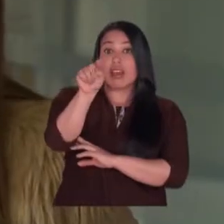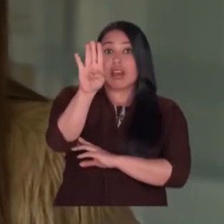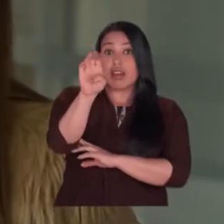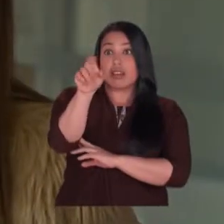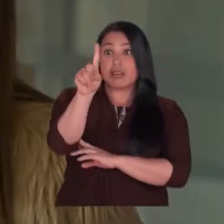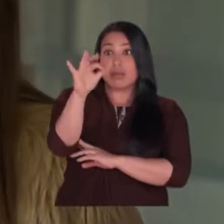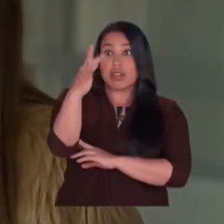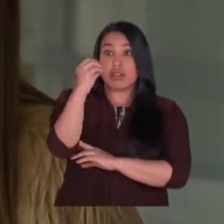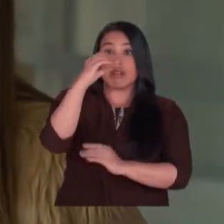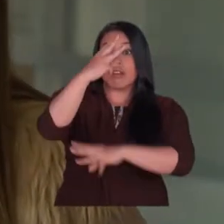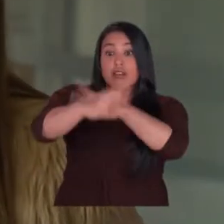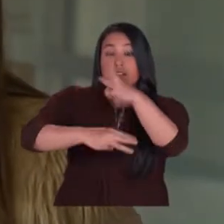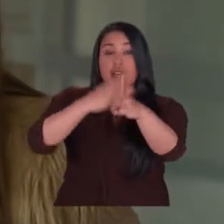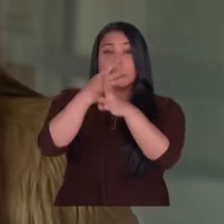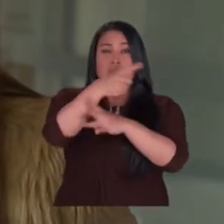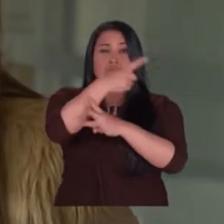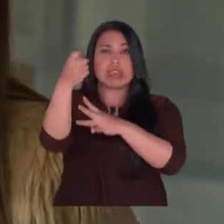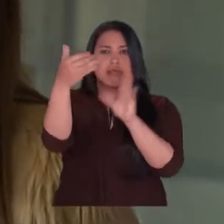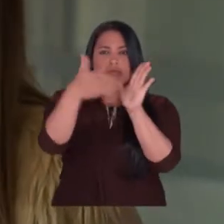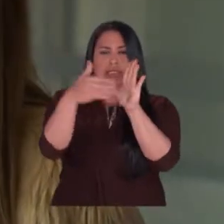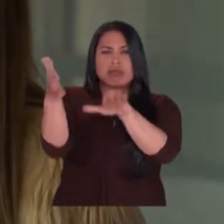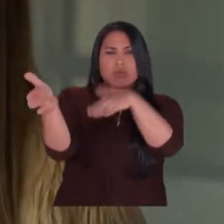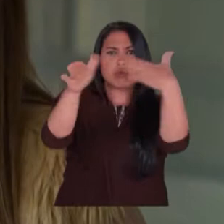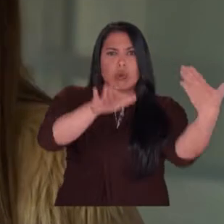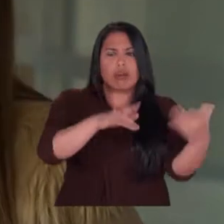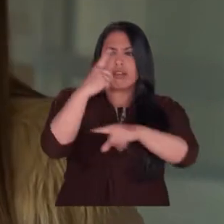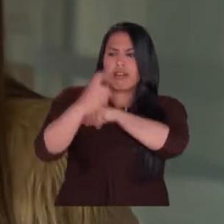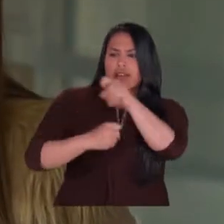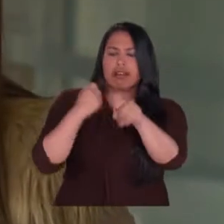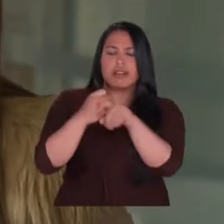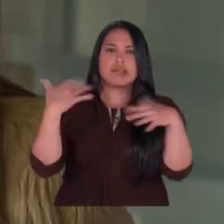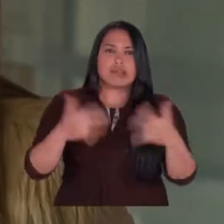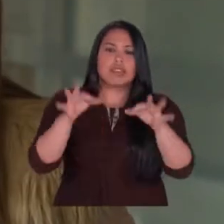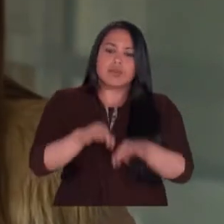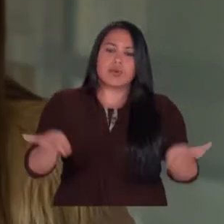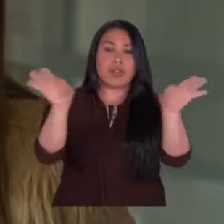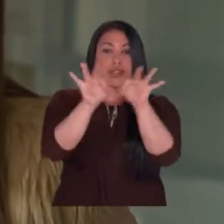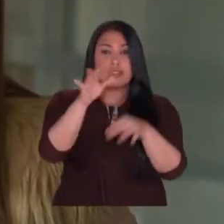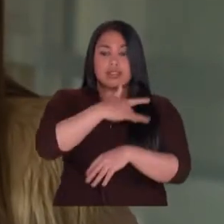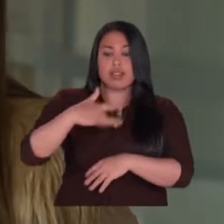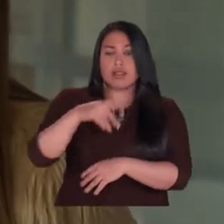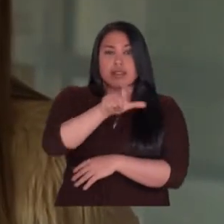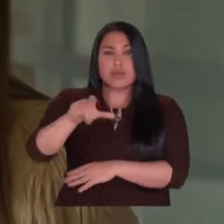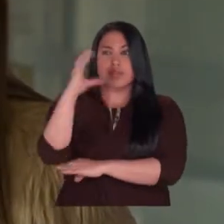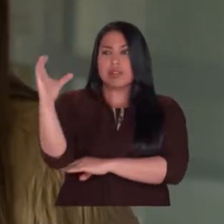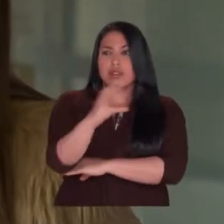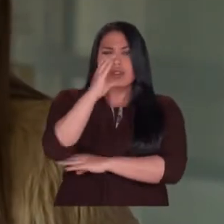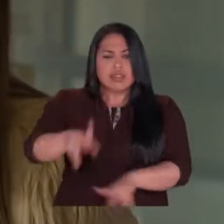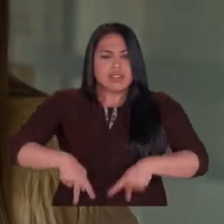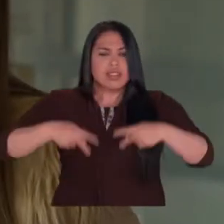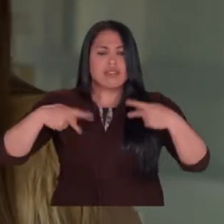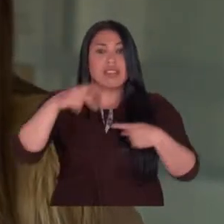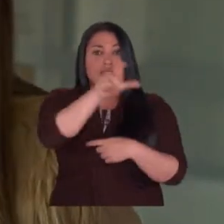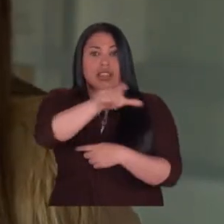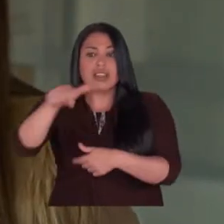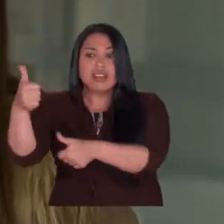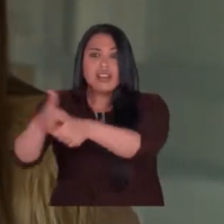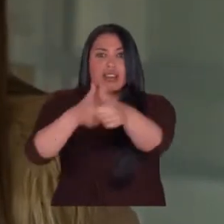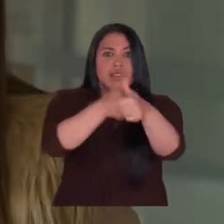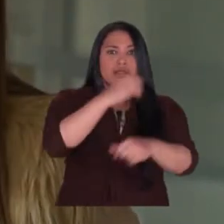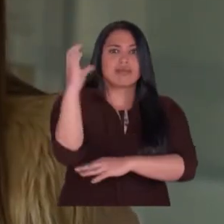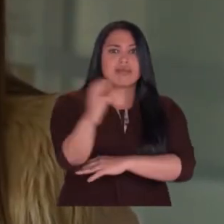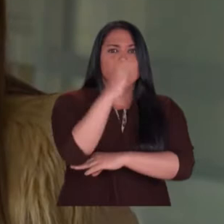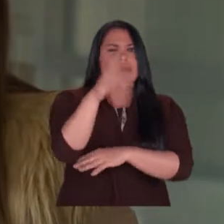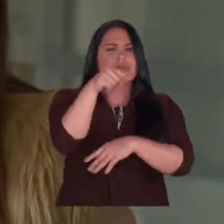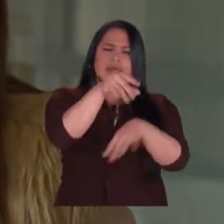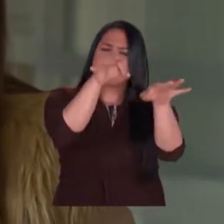El asbesto en el mundo causa más de 100.000 muertes cada año y por eso, por la salud de los colombianos, por la vida de cada uno